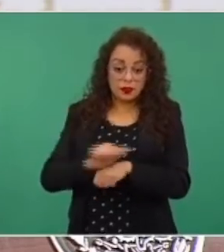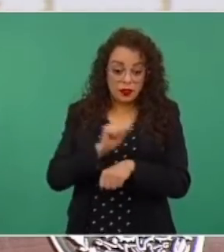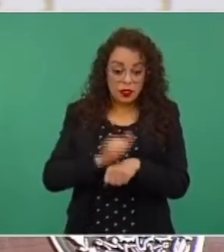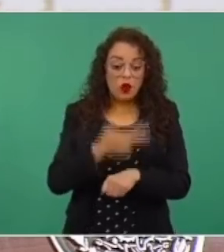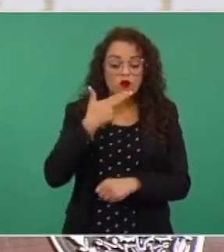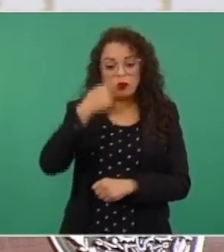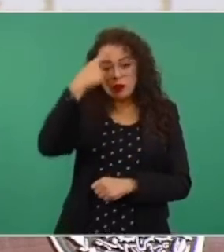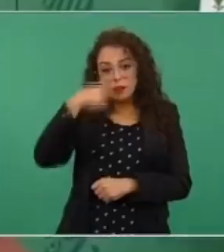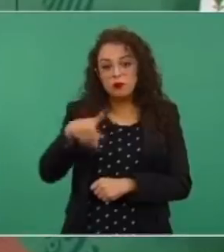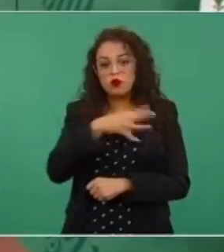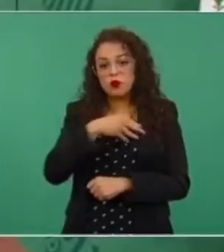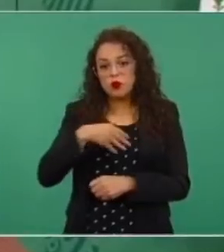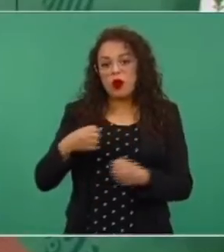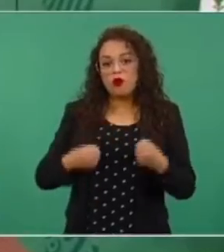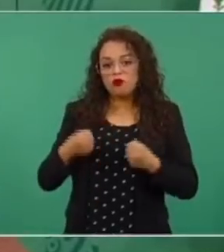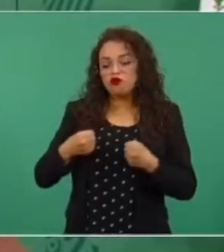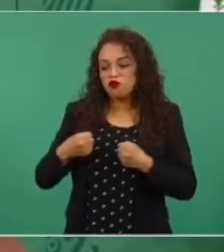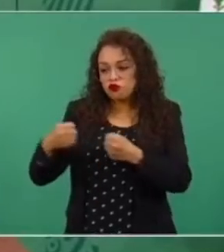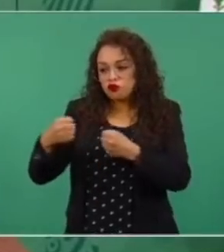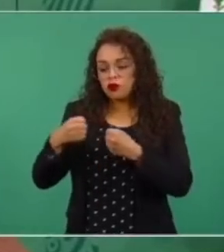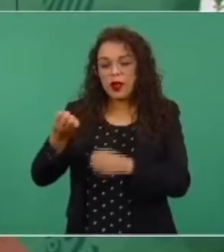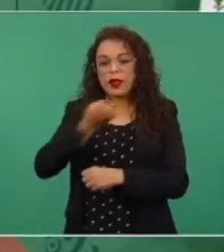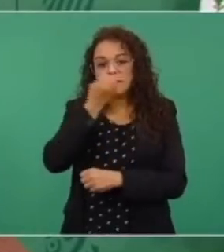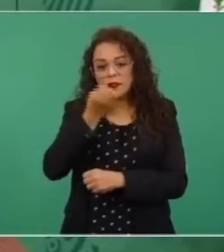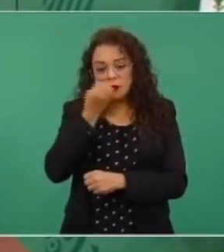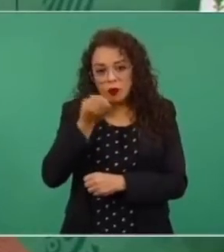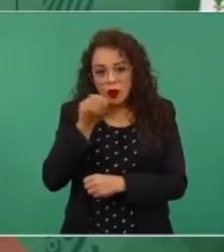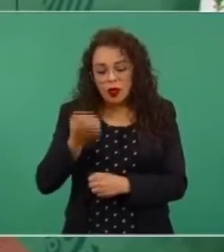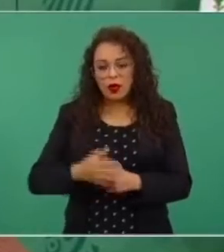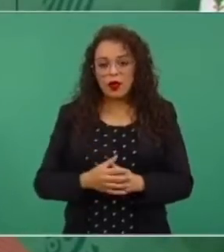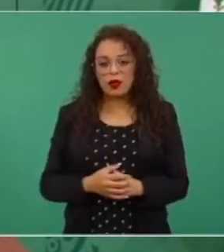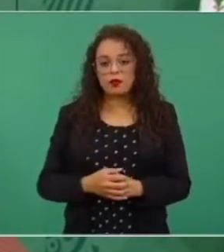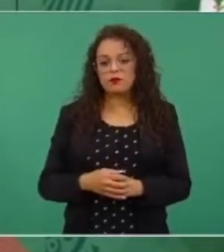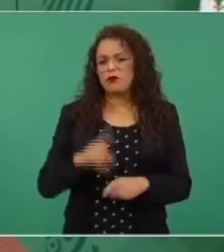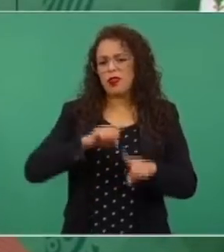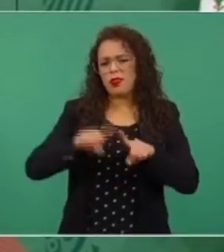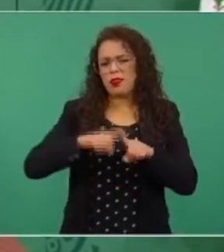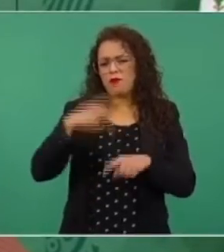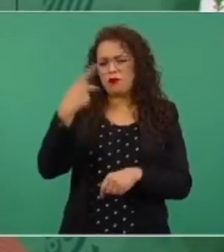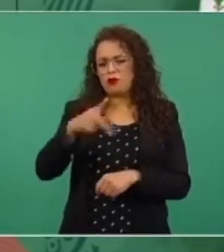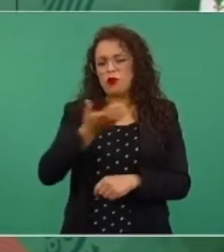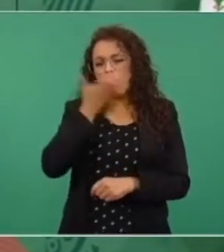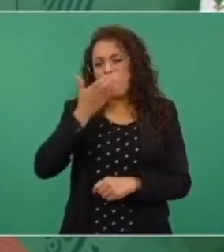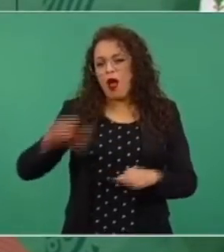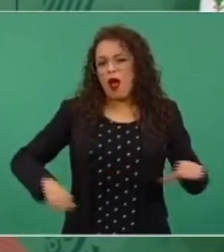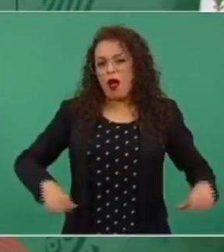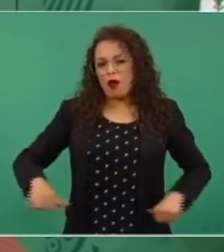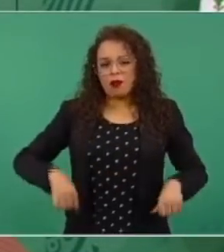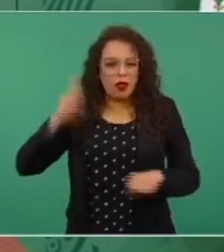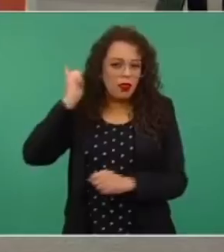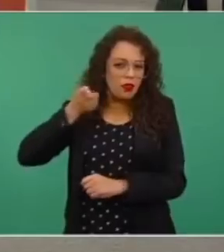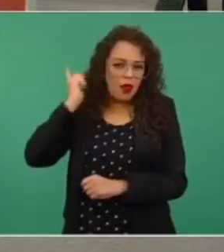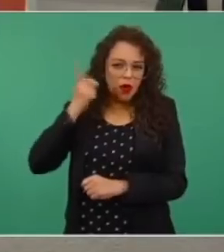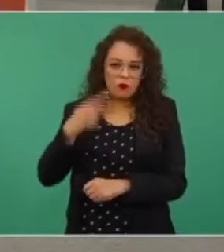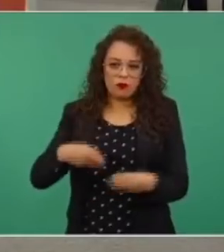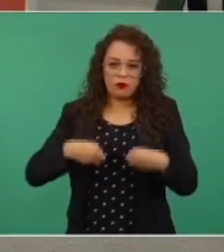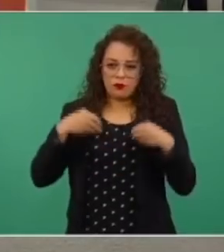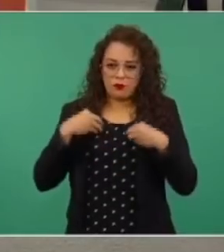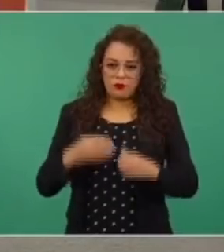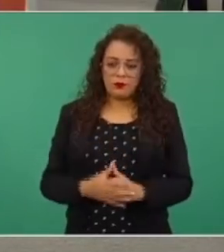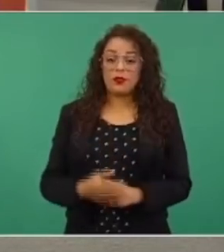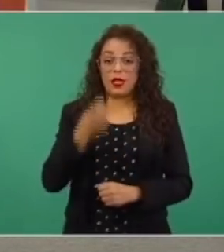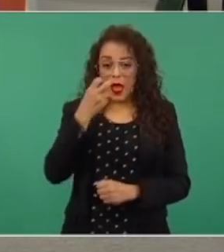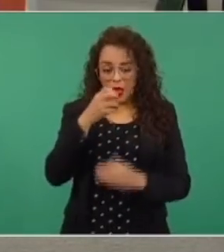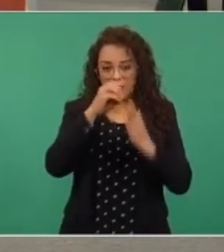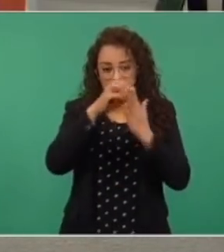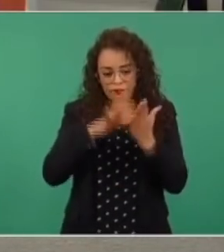escuela y llevan a cabo sus actividades. Entonces, vamos a hacer un